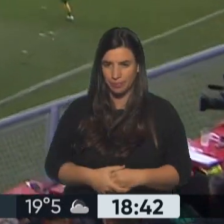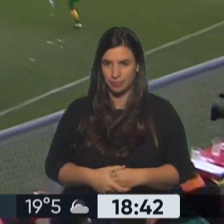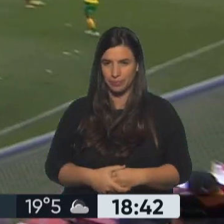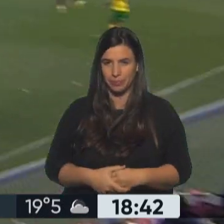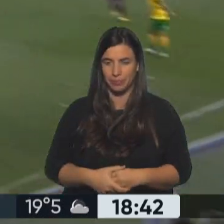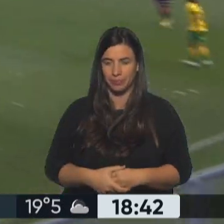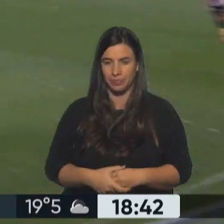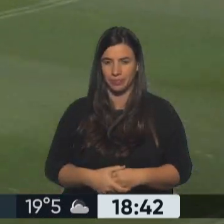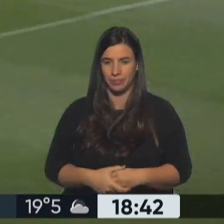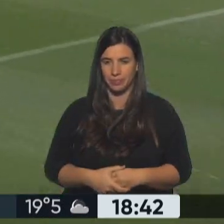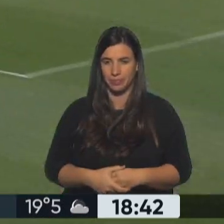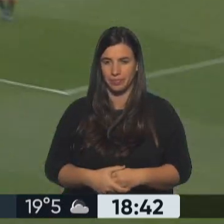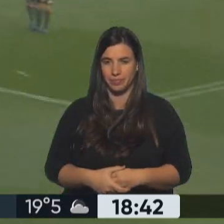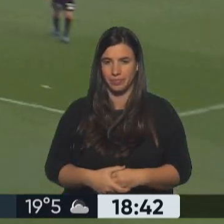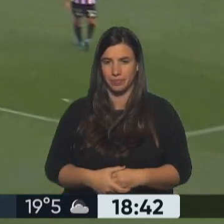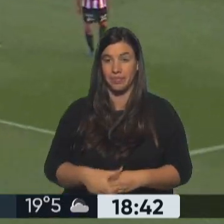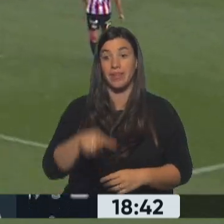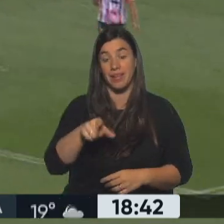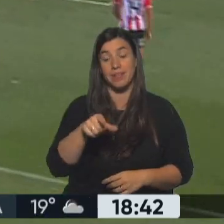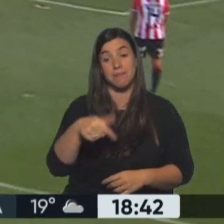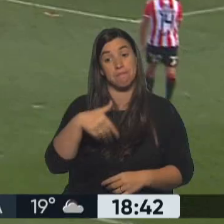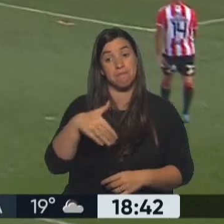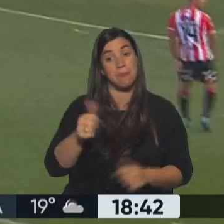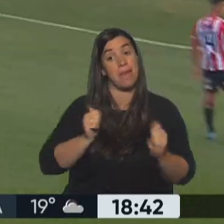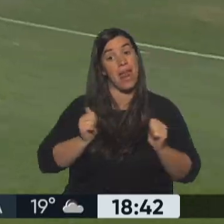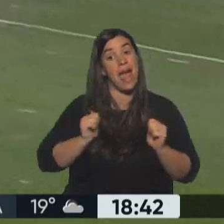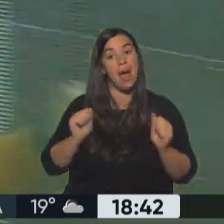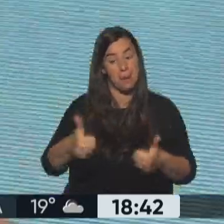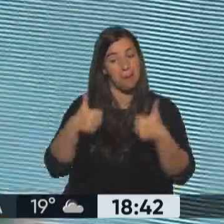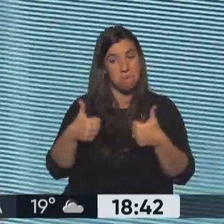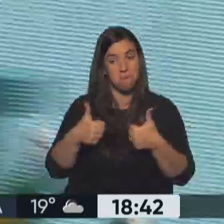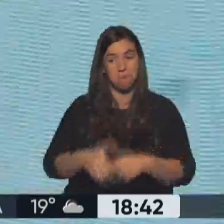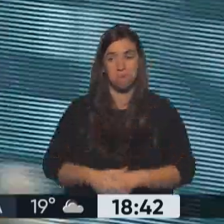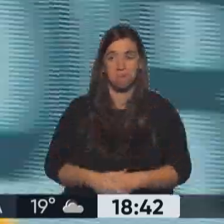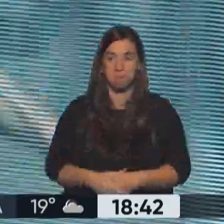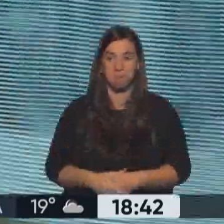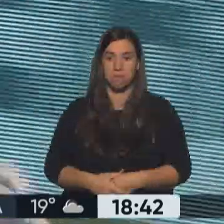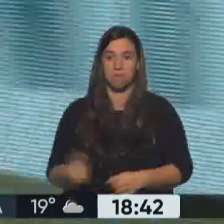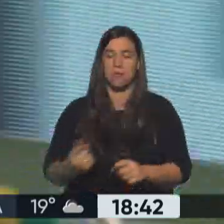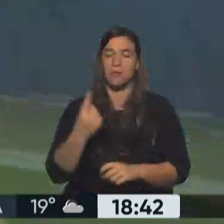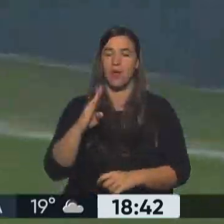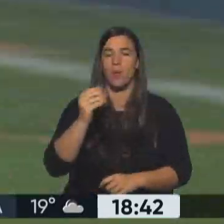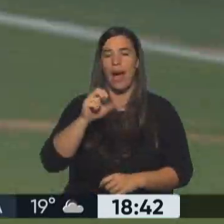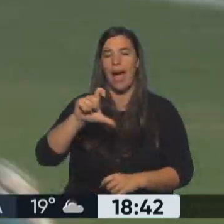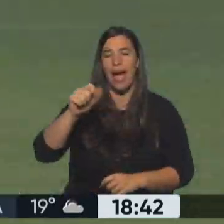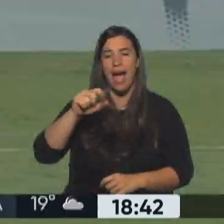un encuentro que prometía, ¿no? Primero, Julio Bacari,